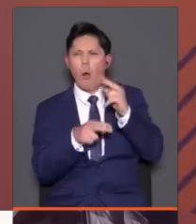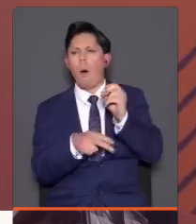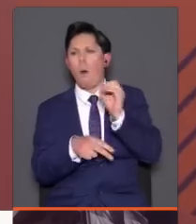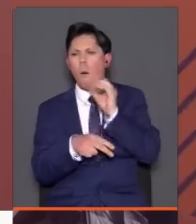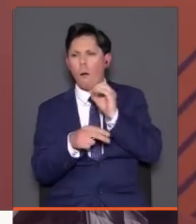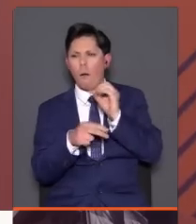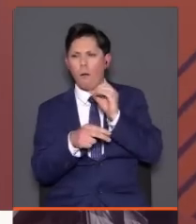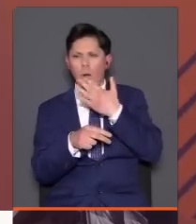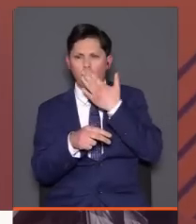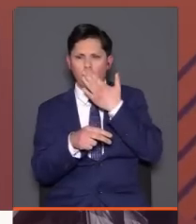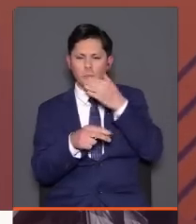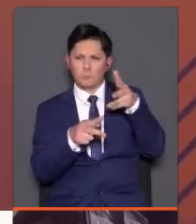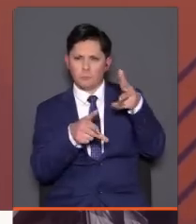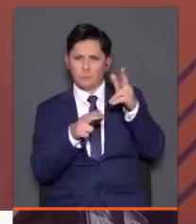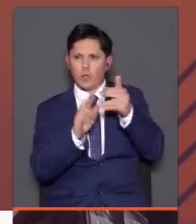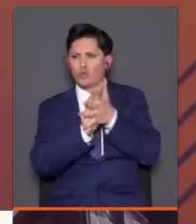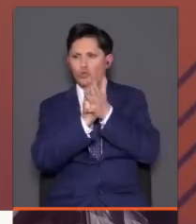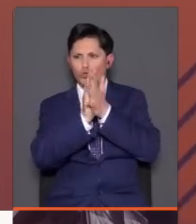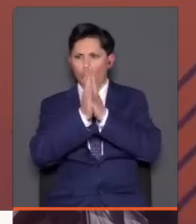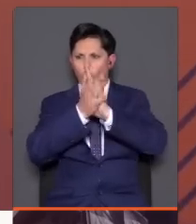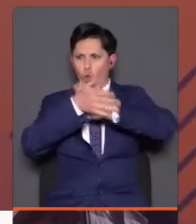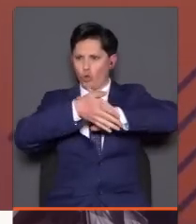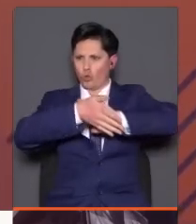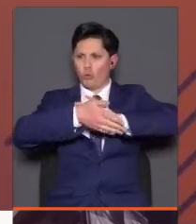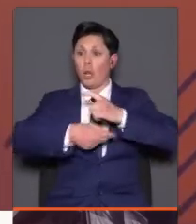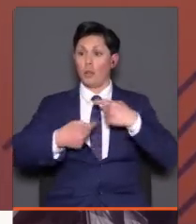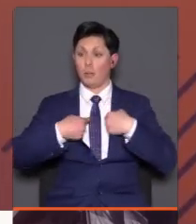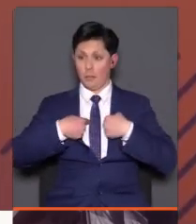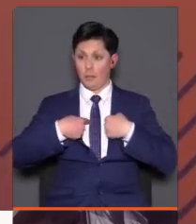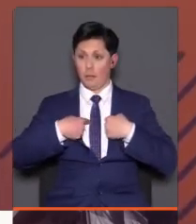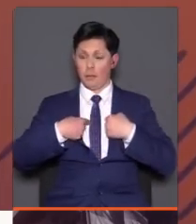Todo fue registrado por los homicidas.